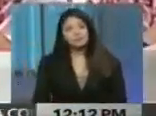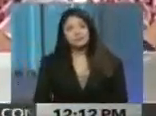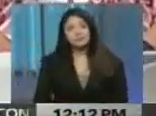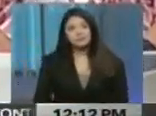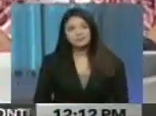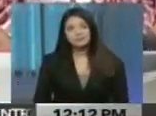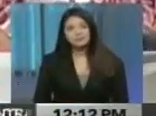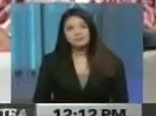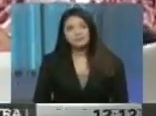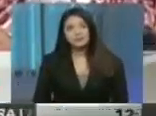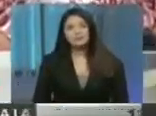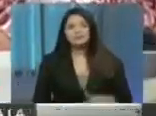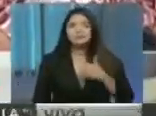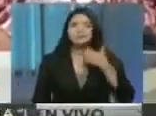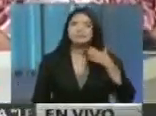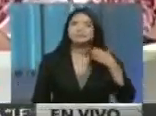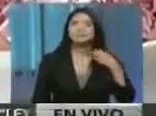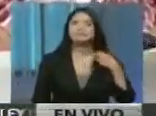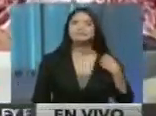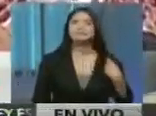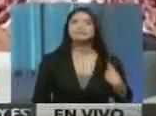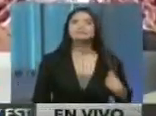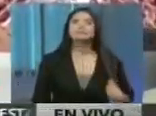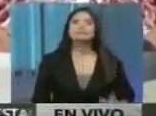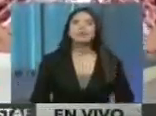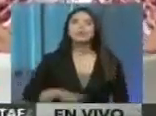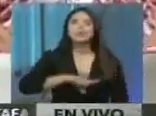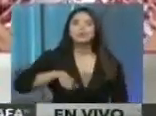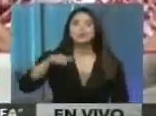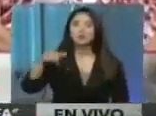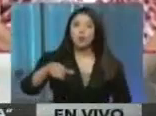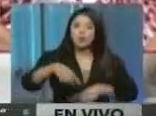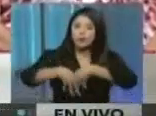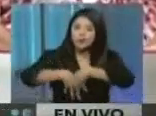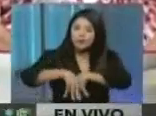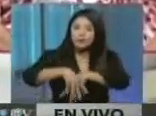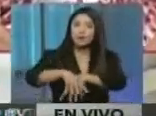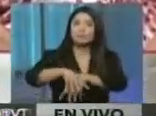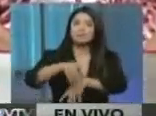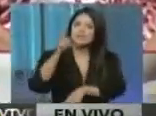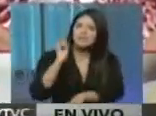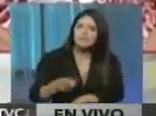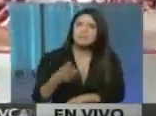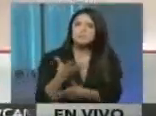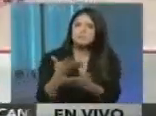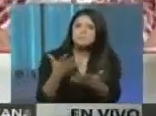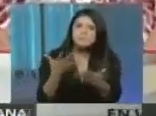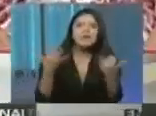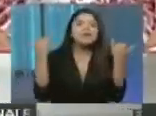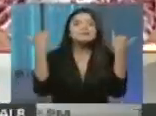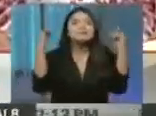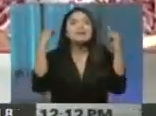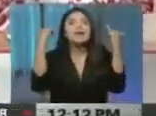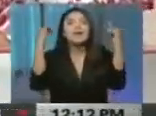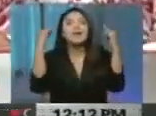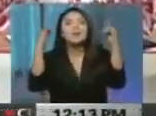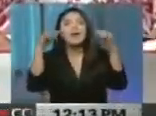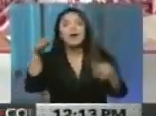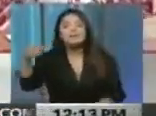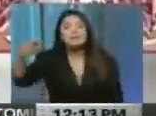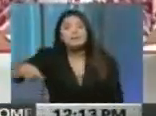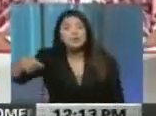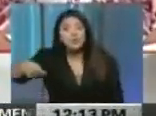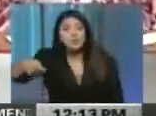hoy nosotros debemos, en esta marcha, celebrar que el Tribunal Supremo